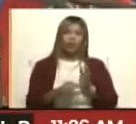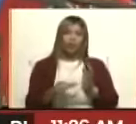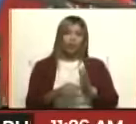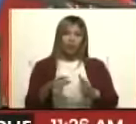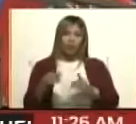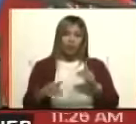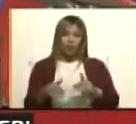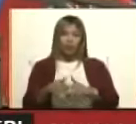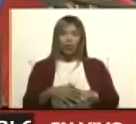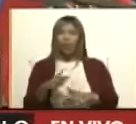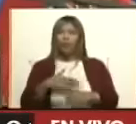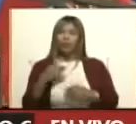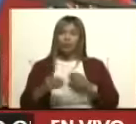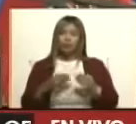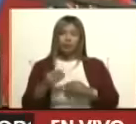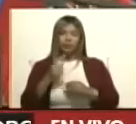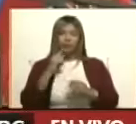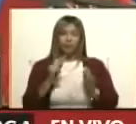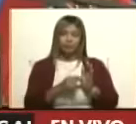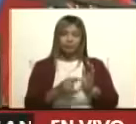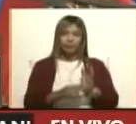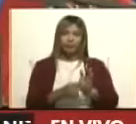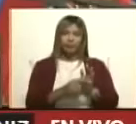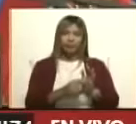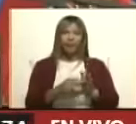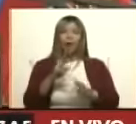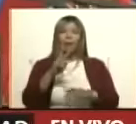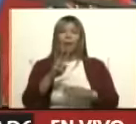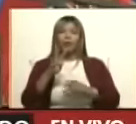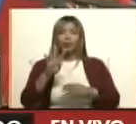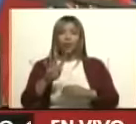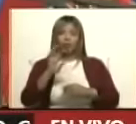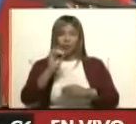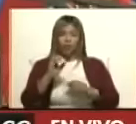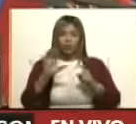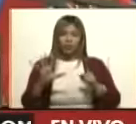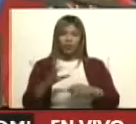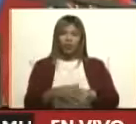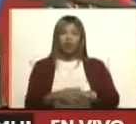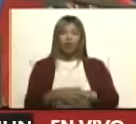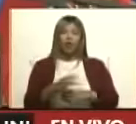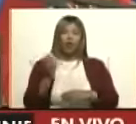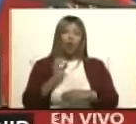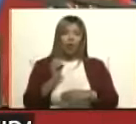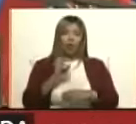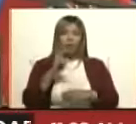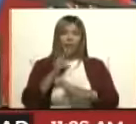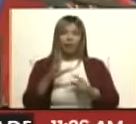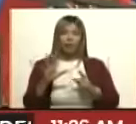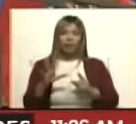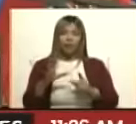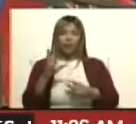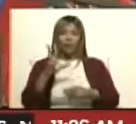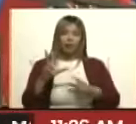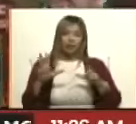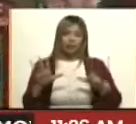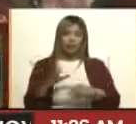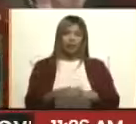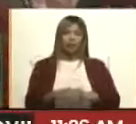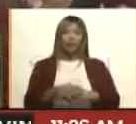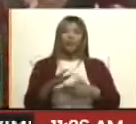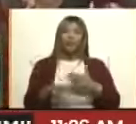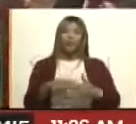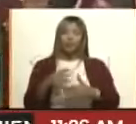va a votar, puede hacerlo marcando el 2406 o el número 2637 y